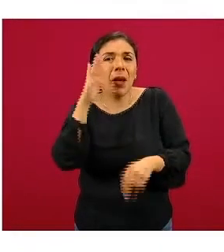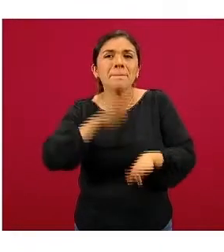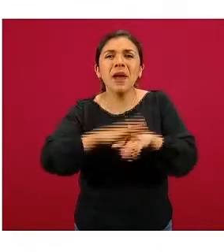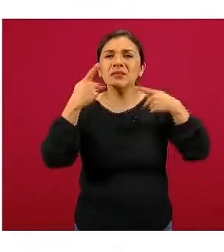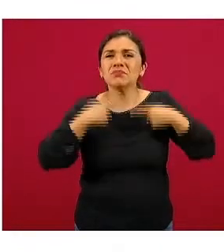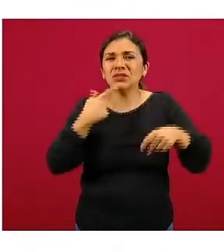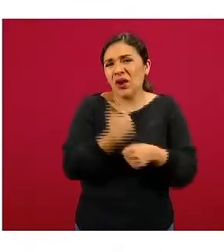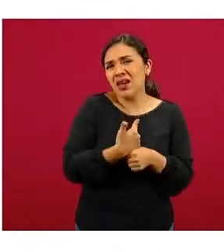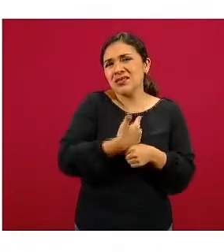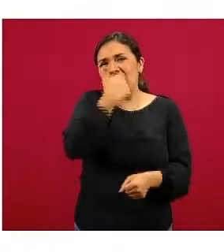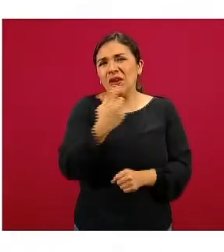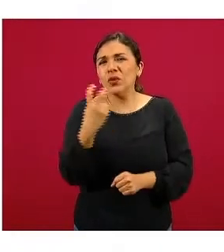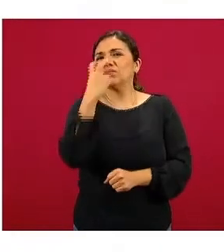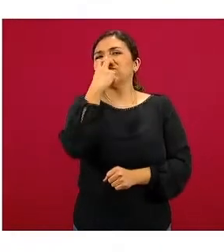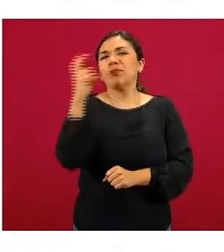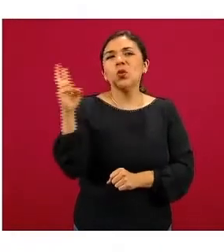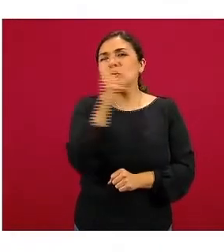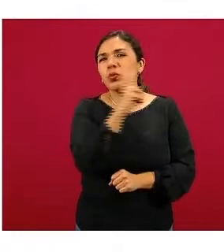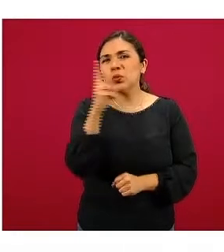por lo tanto un equipo